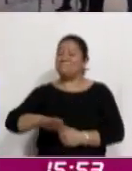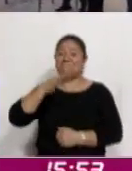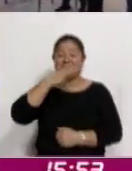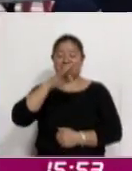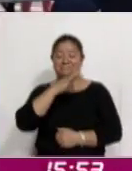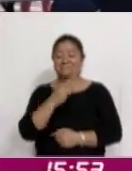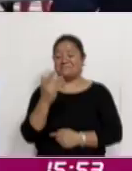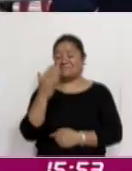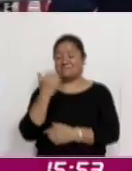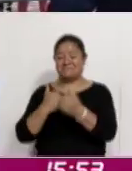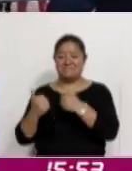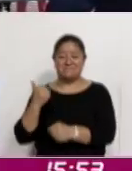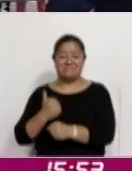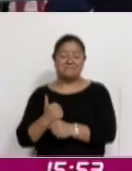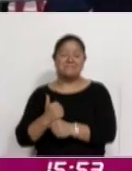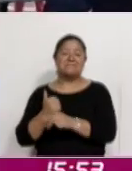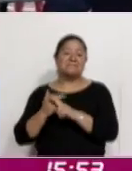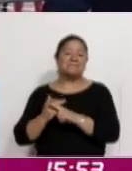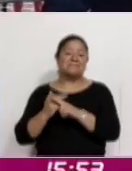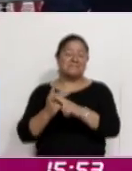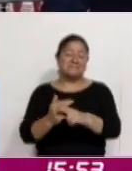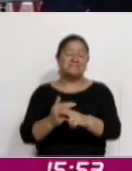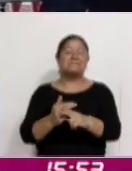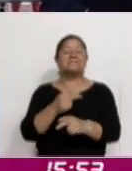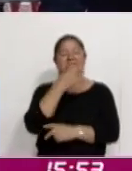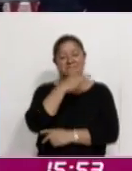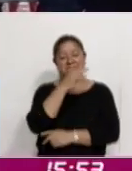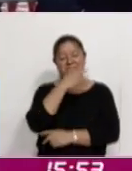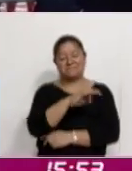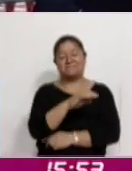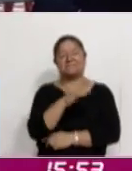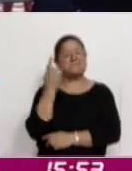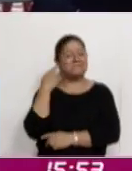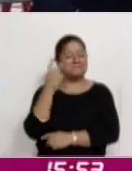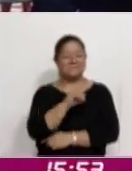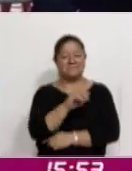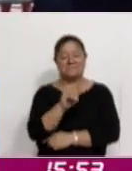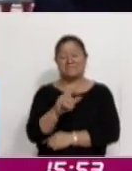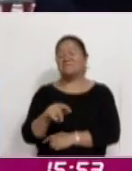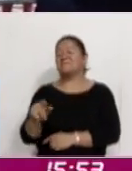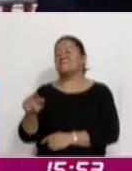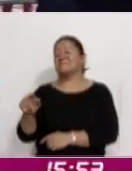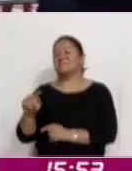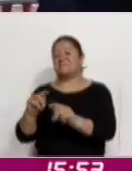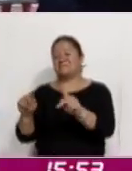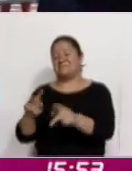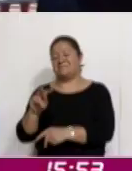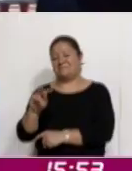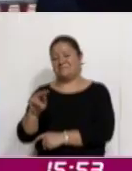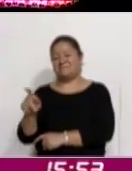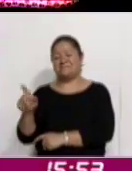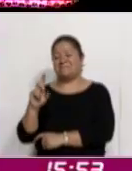50 aniversario de Radio Tlaxcala y 36 de Tlaxcala Televisión. No se lo pierdan.